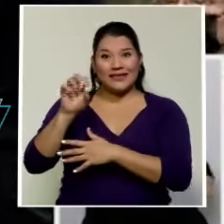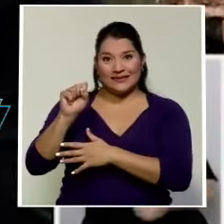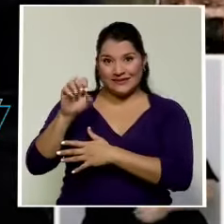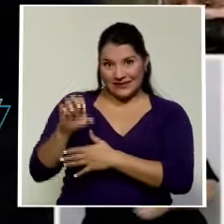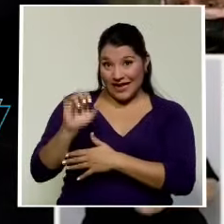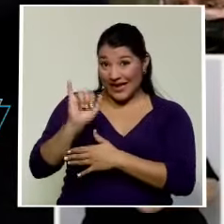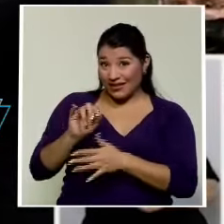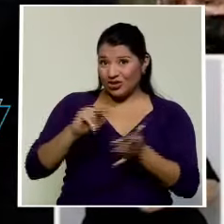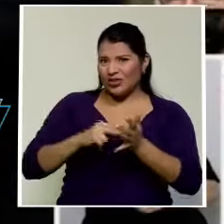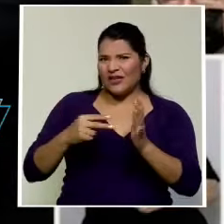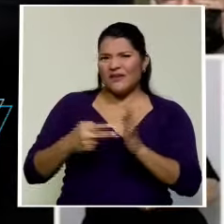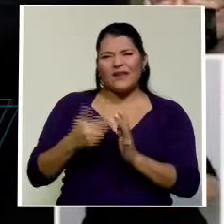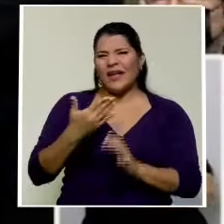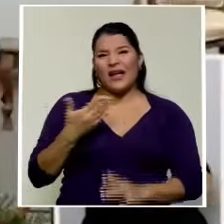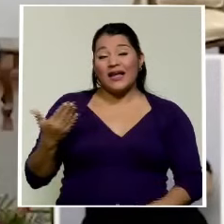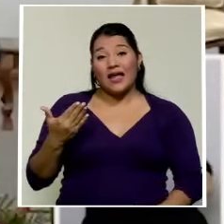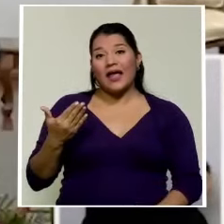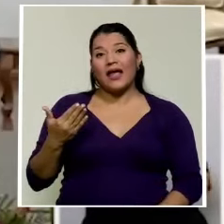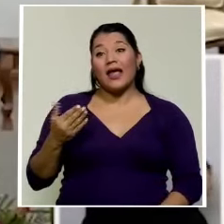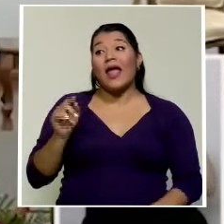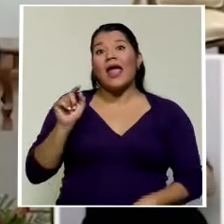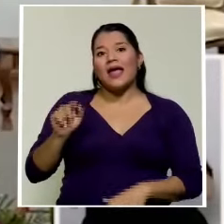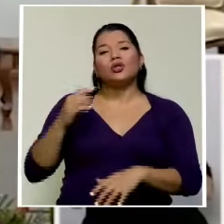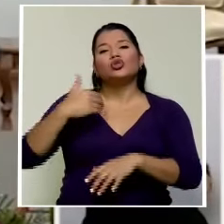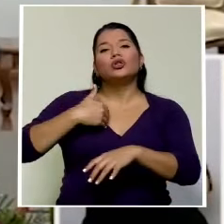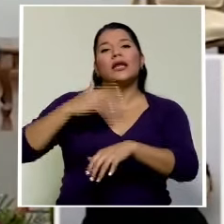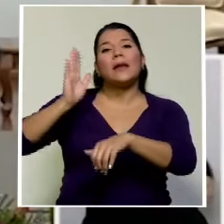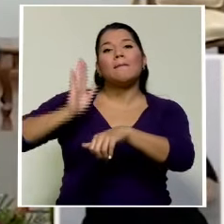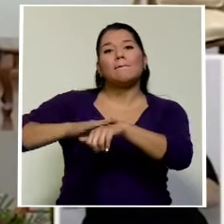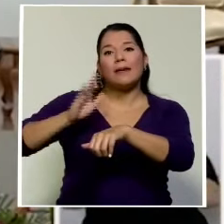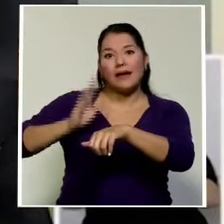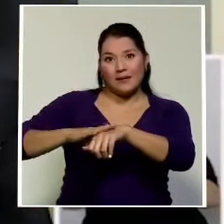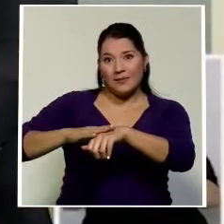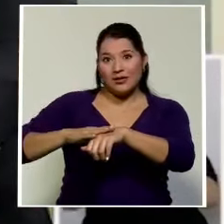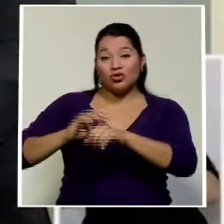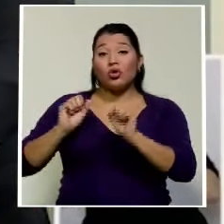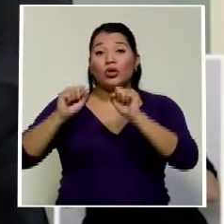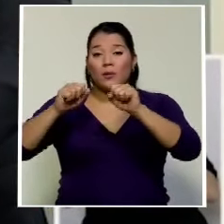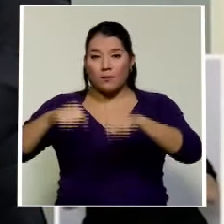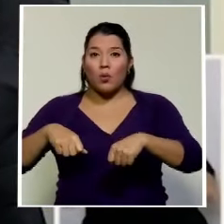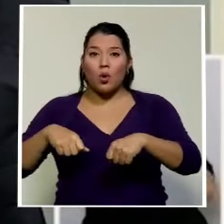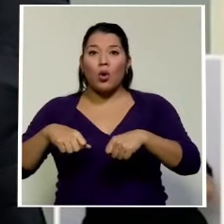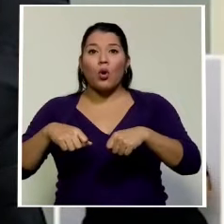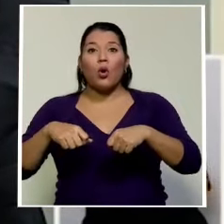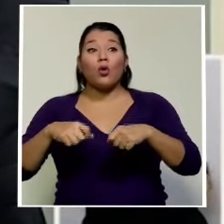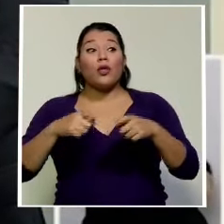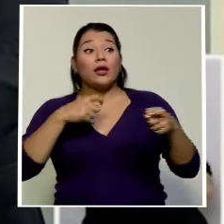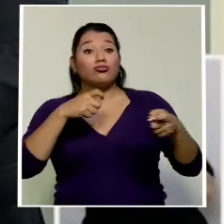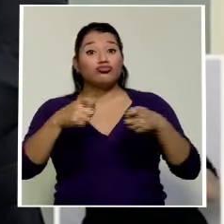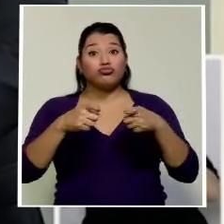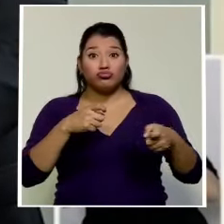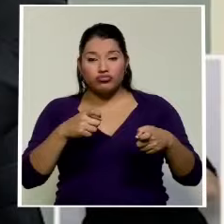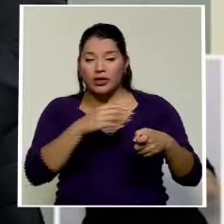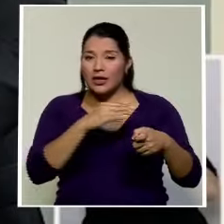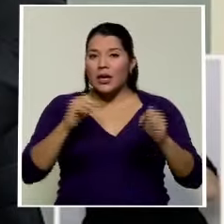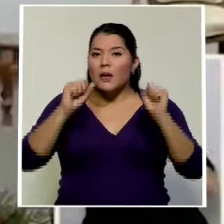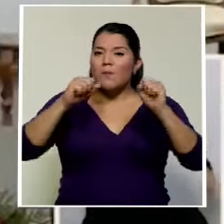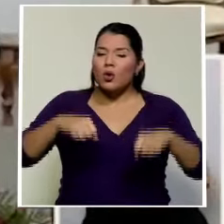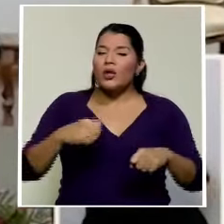cual significa que el organismo tendrá la potestad de ejercer el mando de dichas fuerzas policiales y tomar las medidas necesarias para